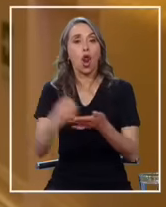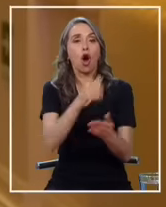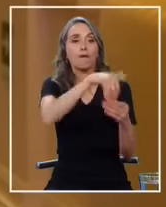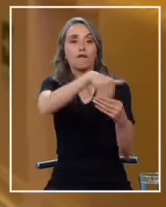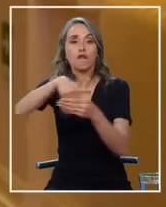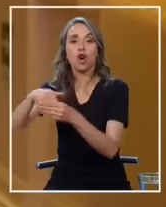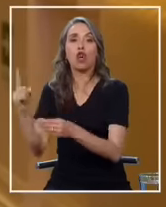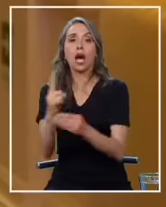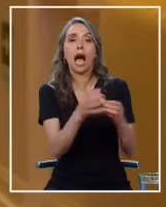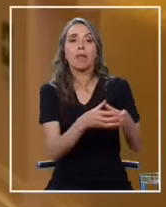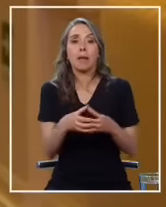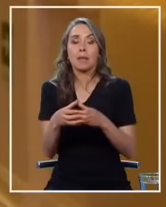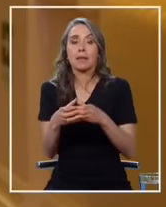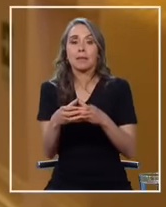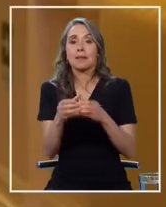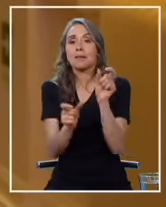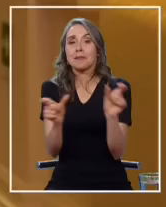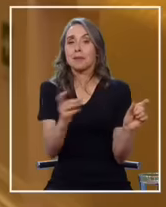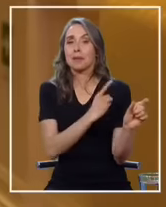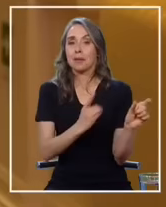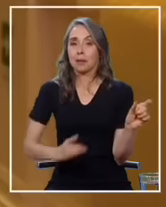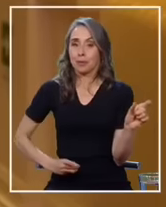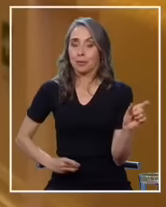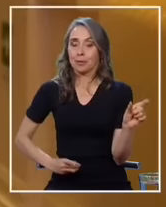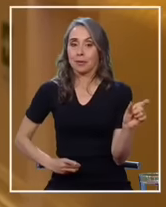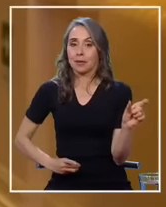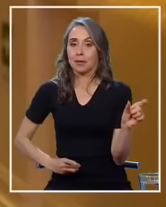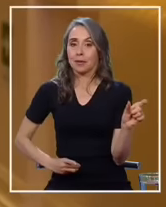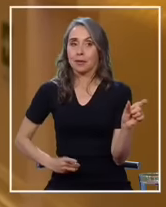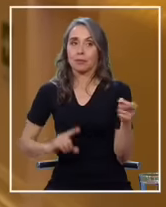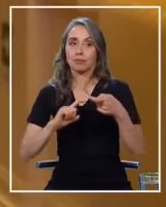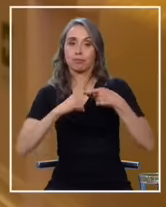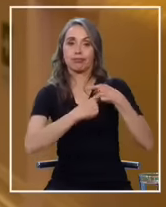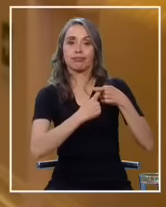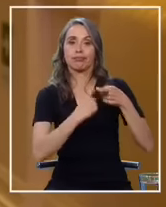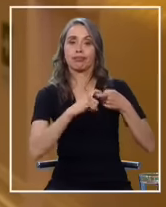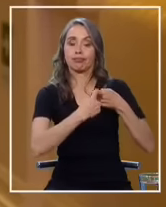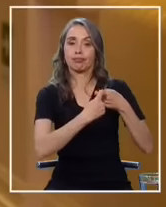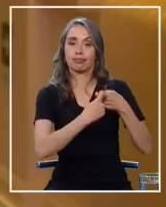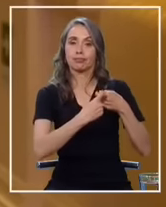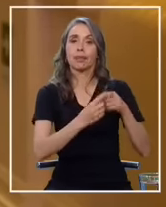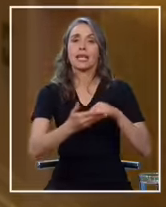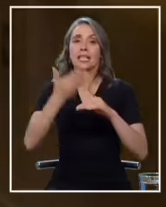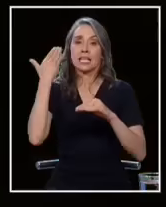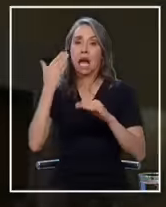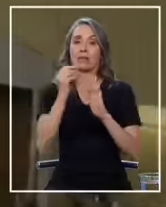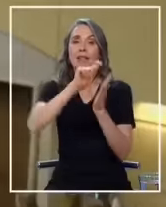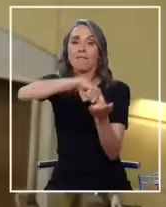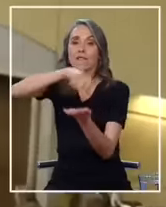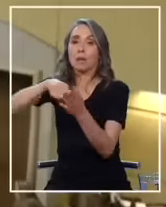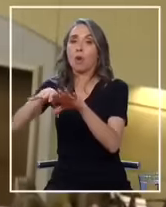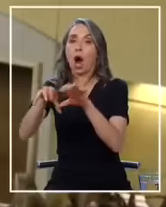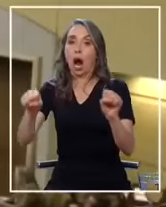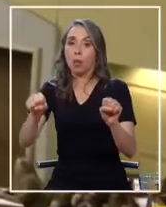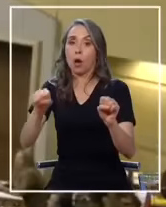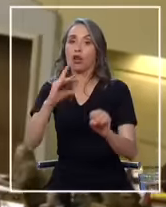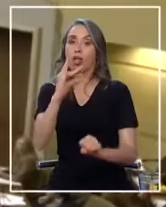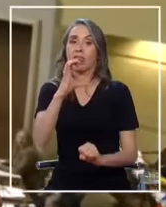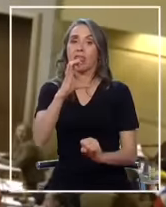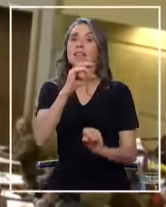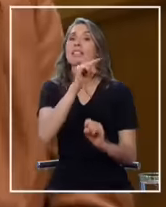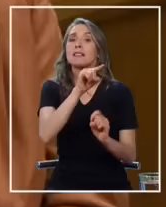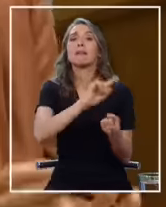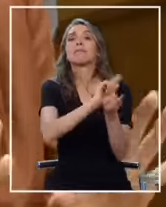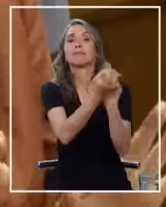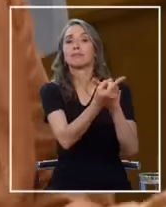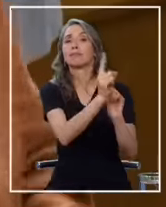de cada uno de los parlamentarios que conforman las coaliciones que acudieron a este acuerdo. Sin embargo, el camino para el PC